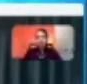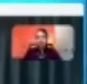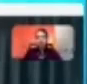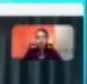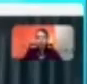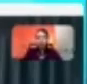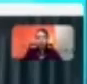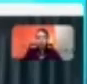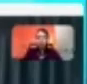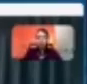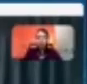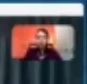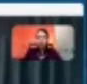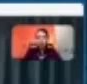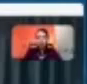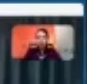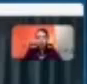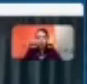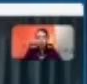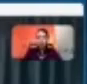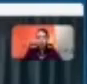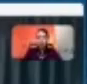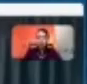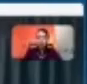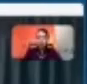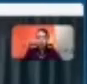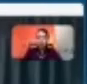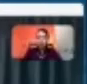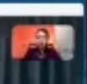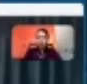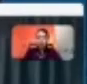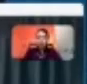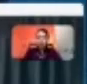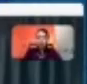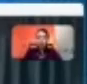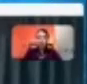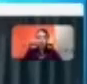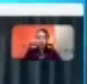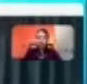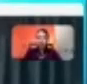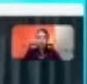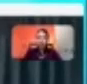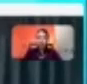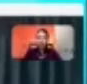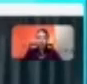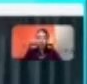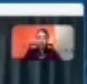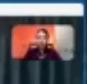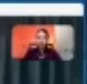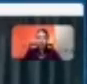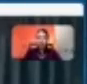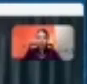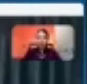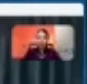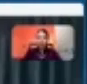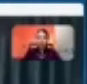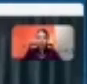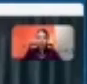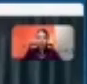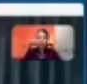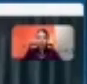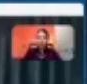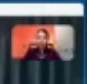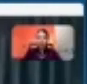solamente por parte de sus familiares, sino que lo ha externado a sí mismo el Núcleo de Apoyo a la Mujer, por cuanto